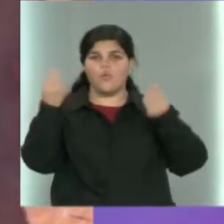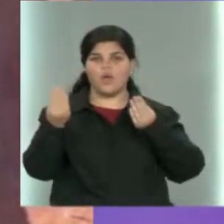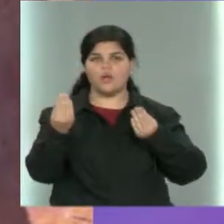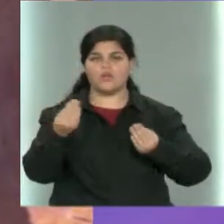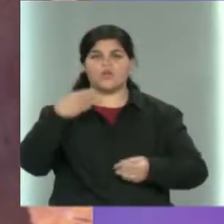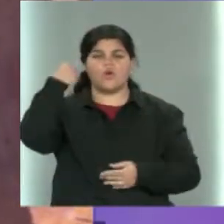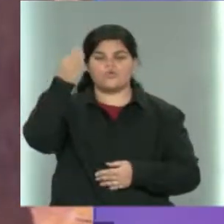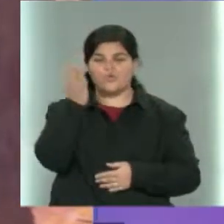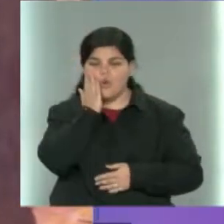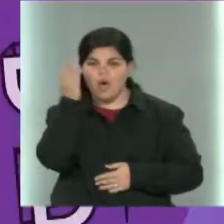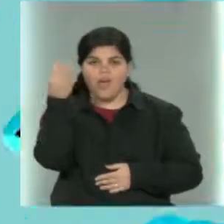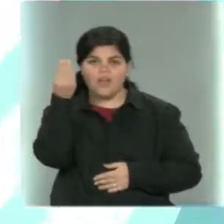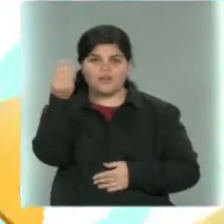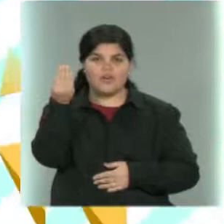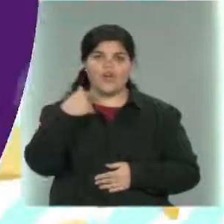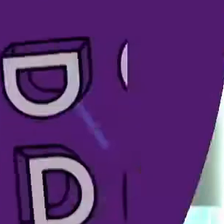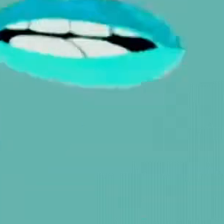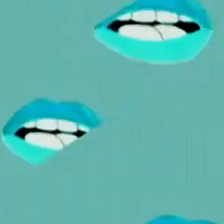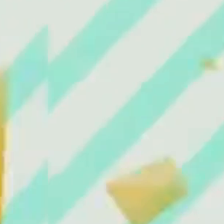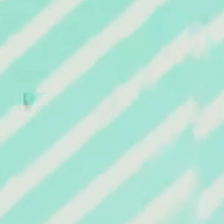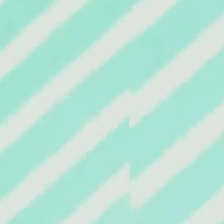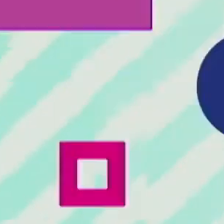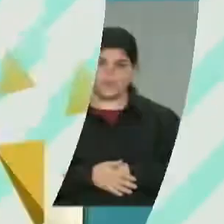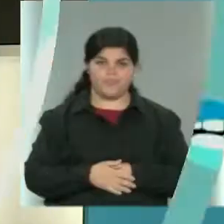soñar, de anhelar.